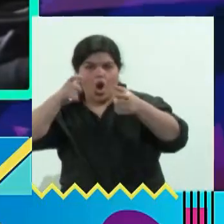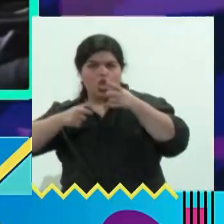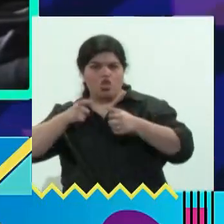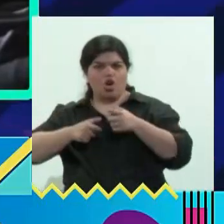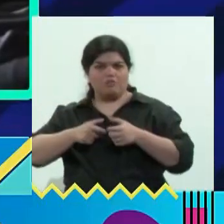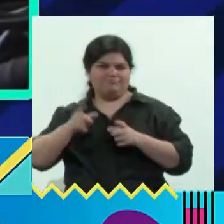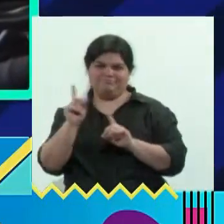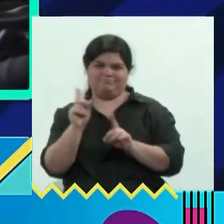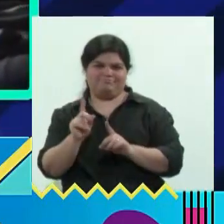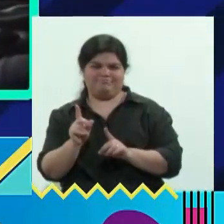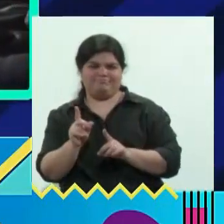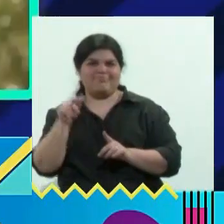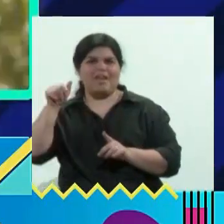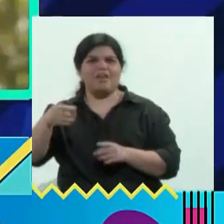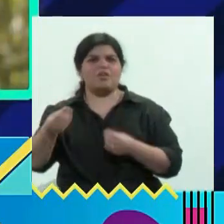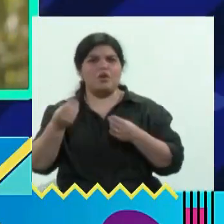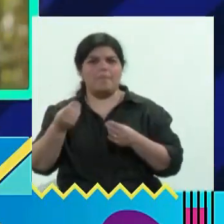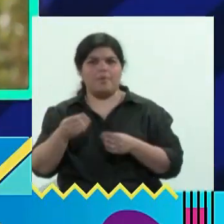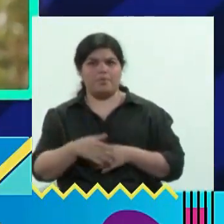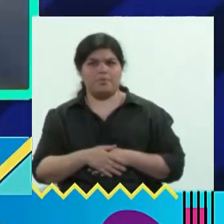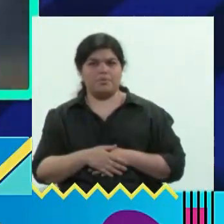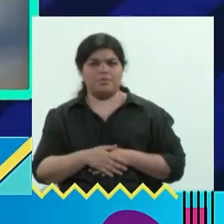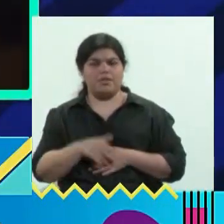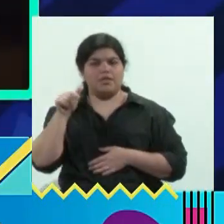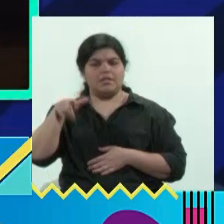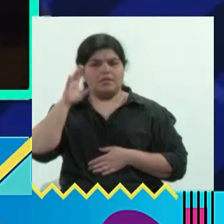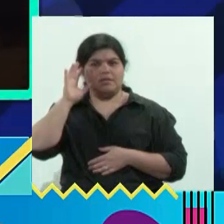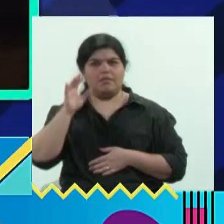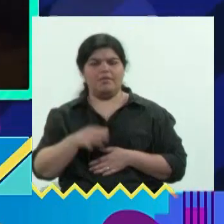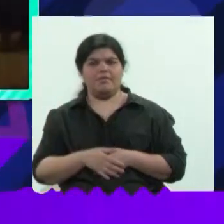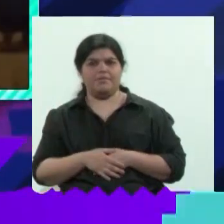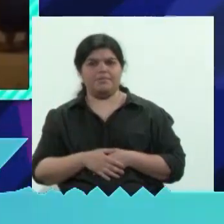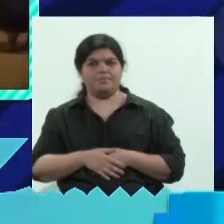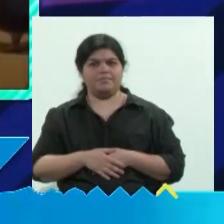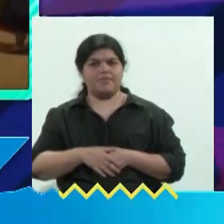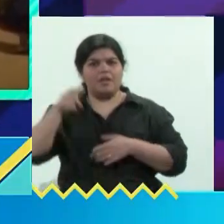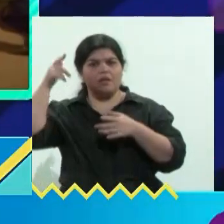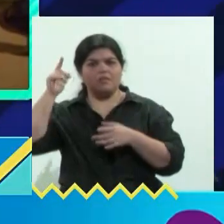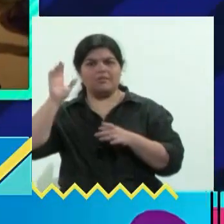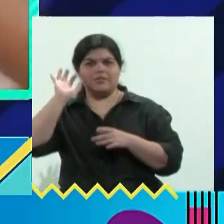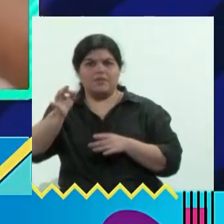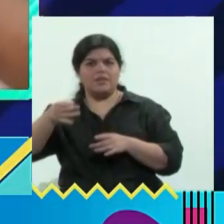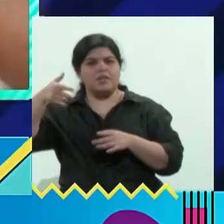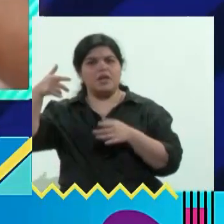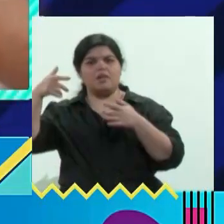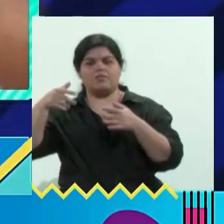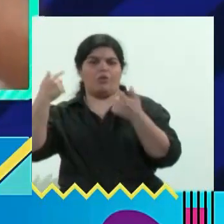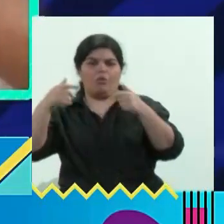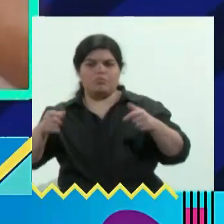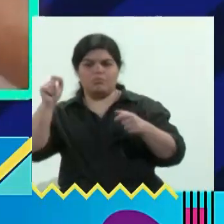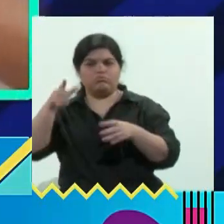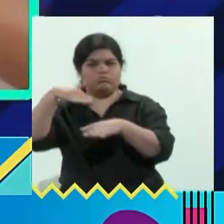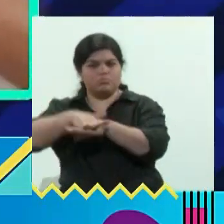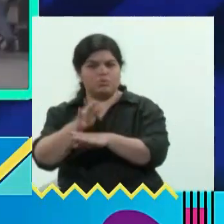que nos controlen, ¿no? Los sensores es una parte, ¿no? Los sensores, introducir sensores, tecnología en la ciudad es importante, pero